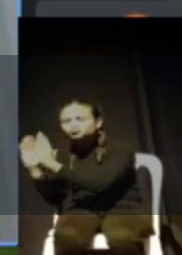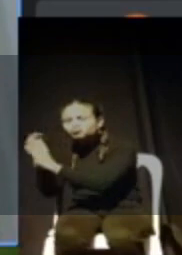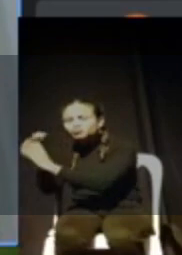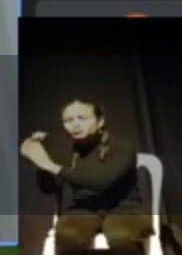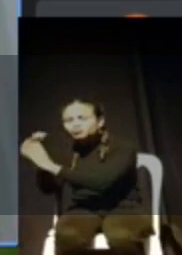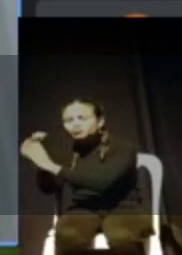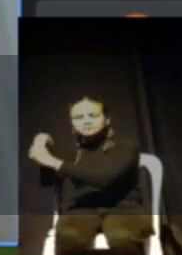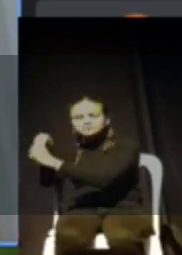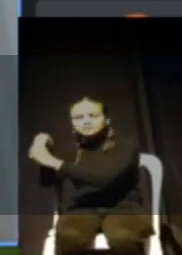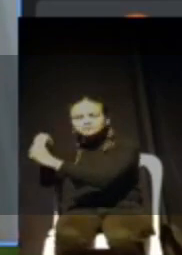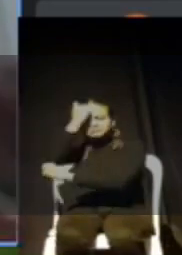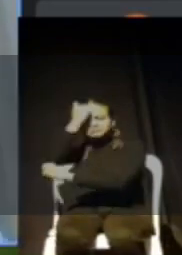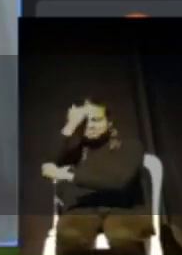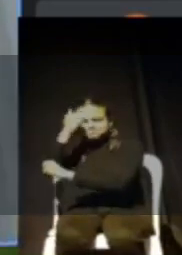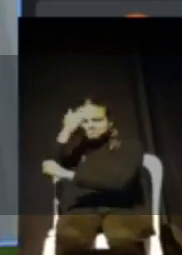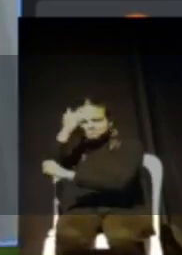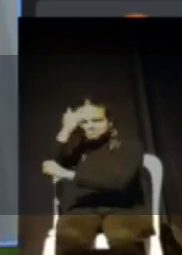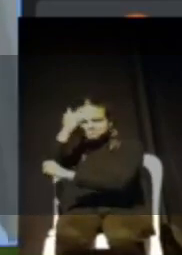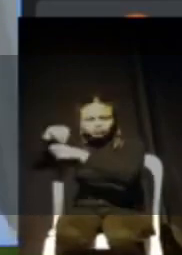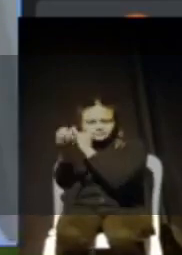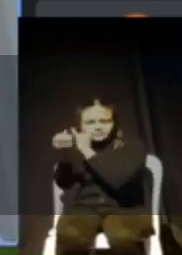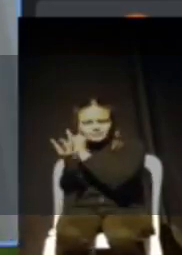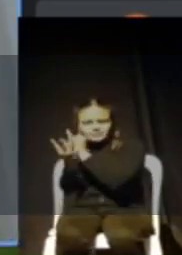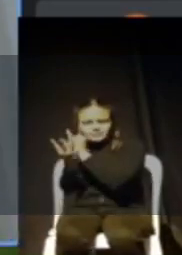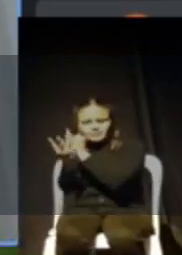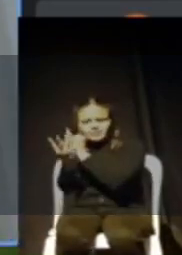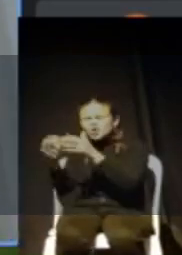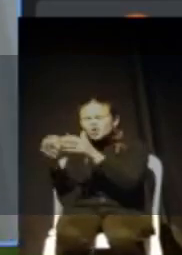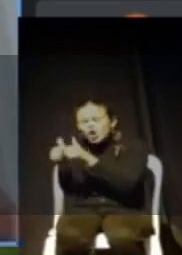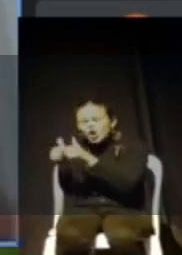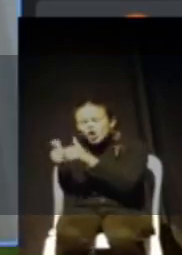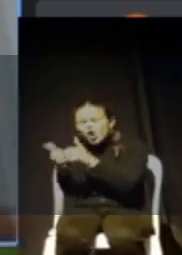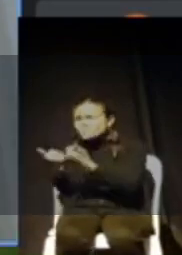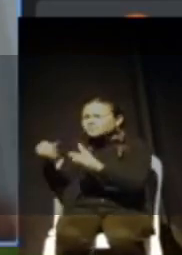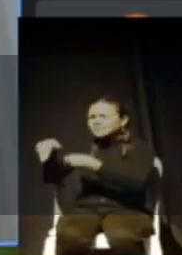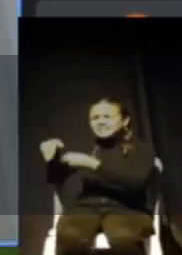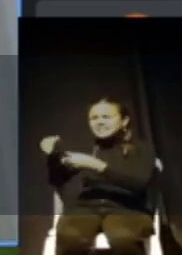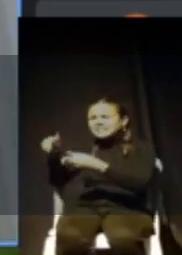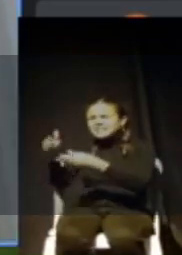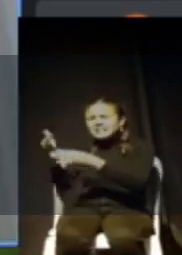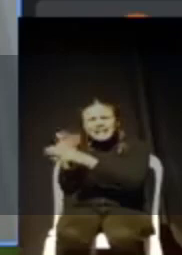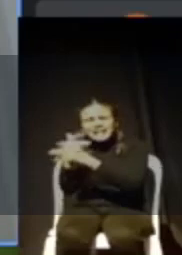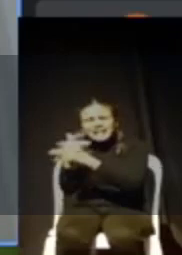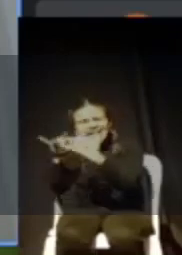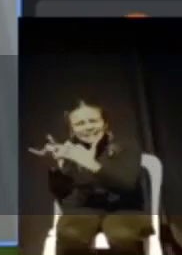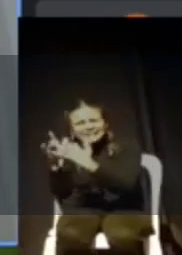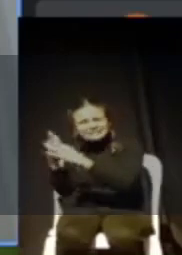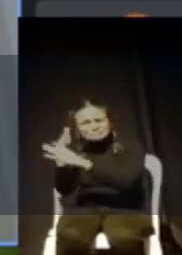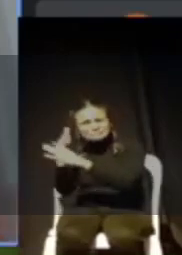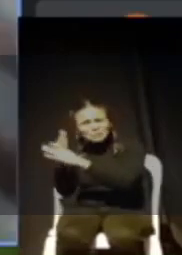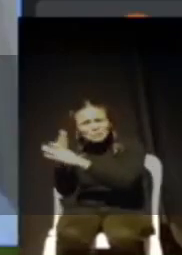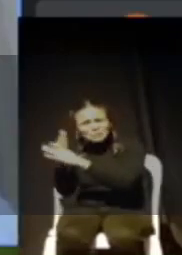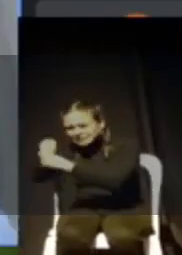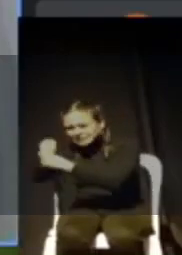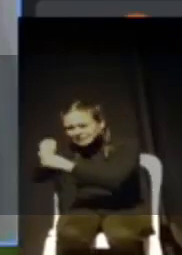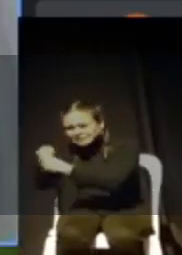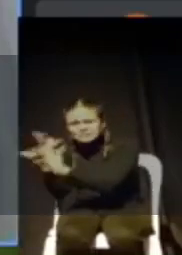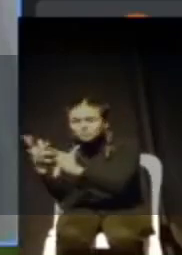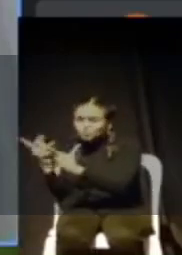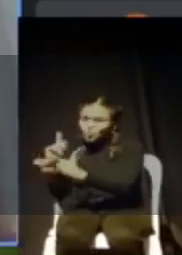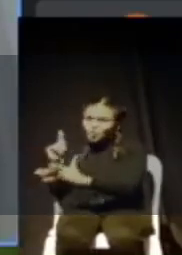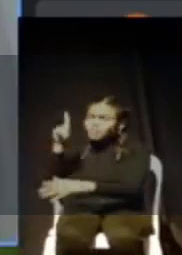pedagógicas para fomentar discriminaciones y odios, se supone, decían algunos, ¿no? Entonces, profundizar en la